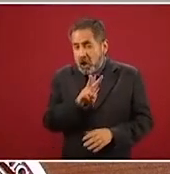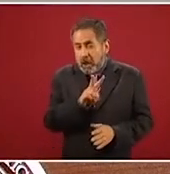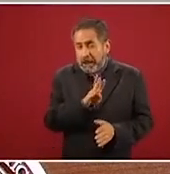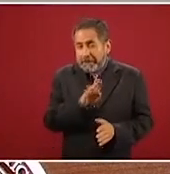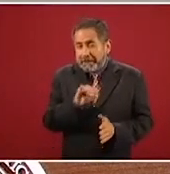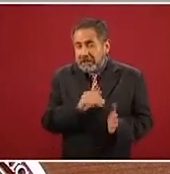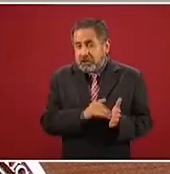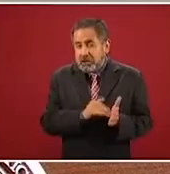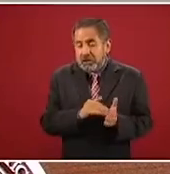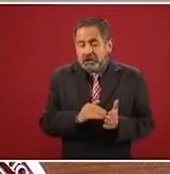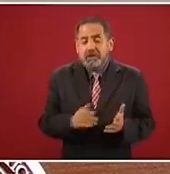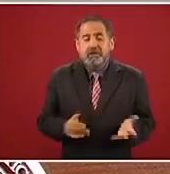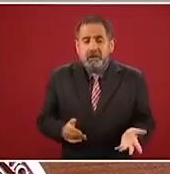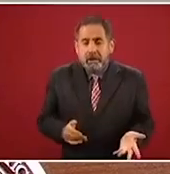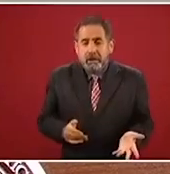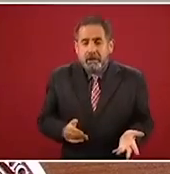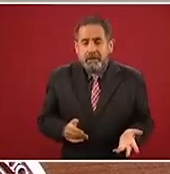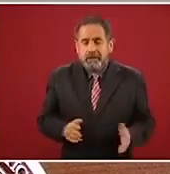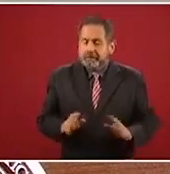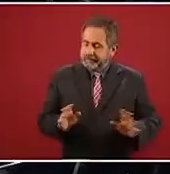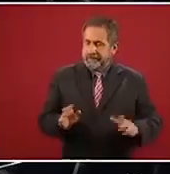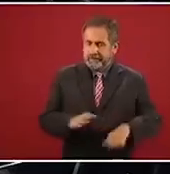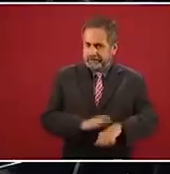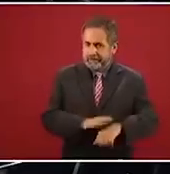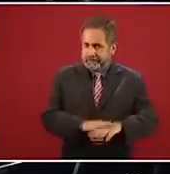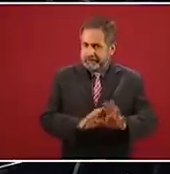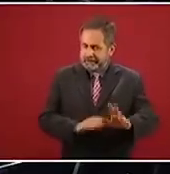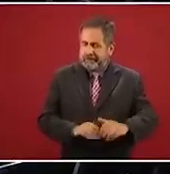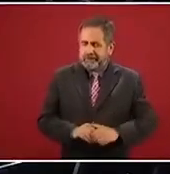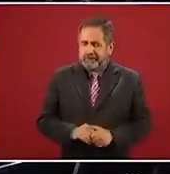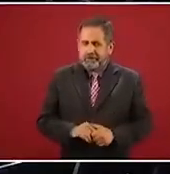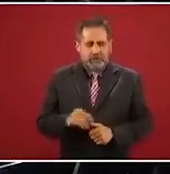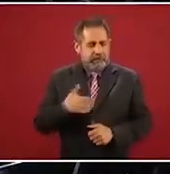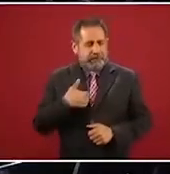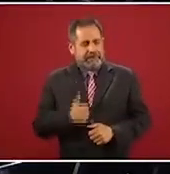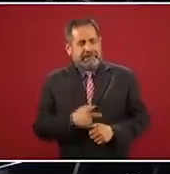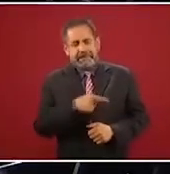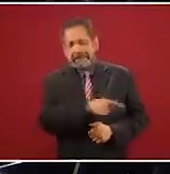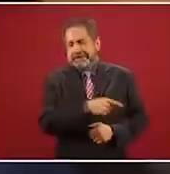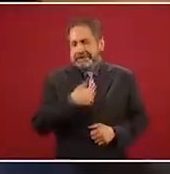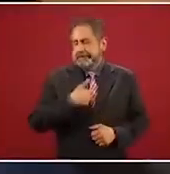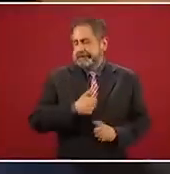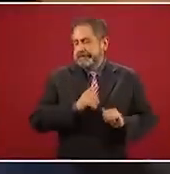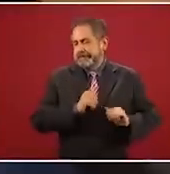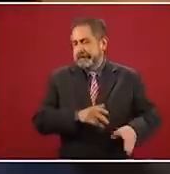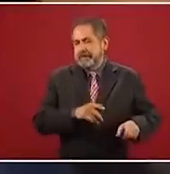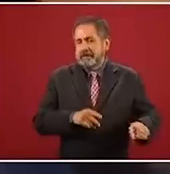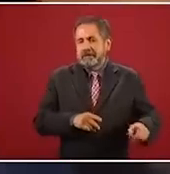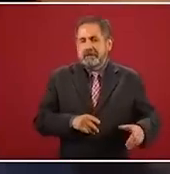Entonces, yo entiendo, pues, de que